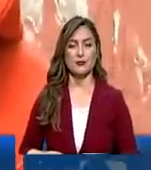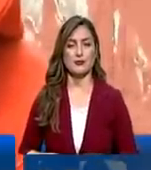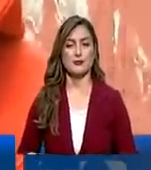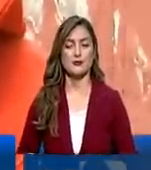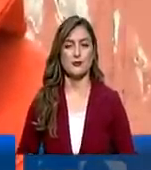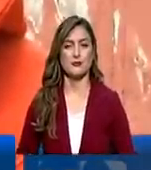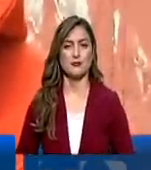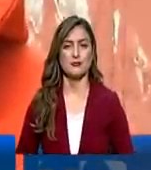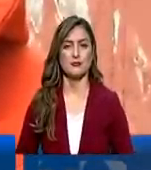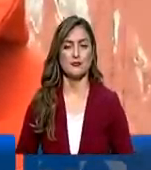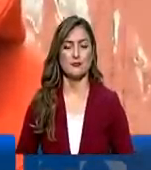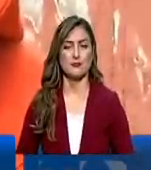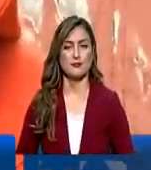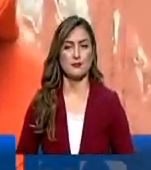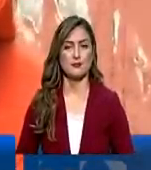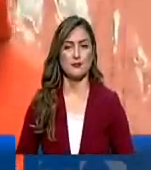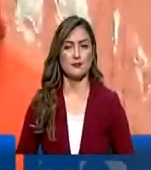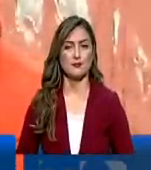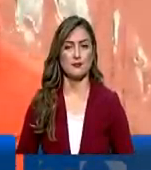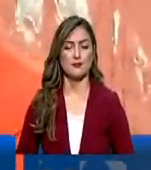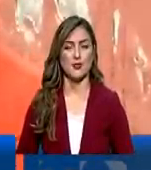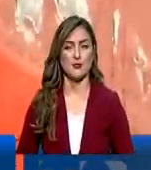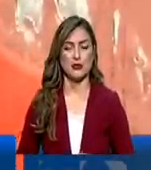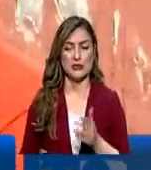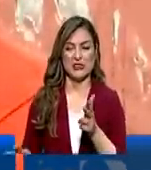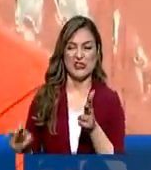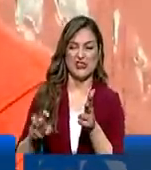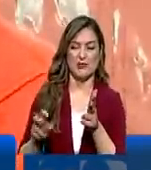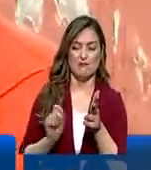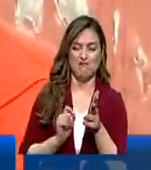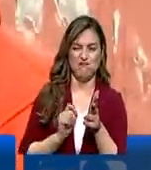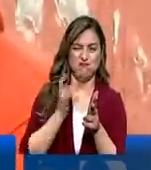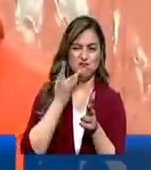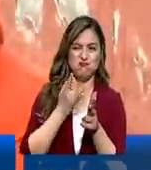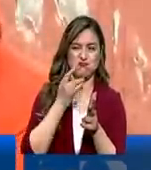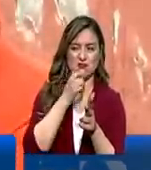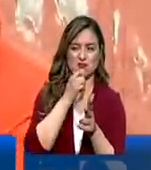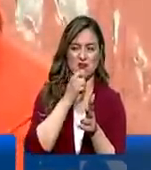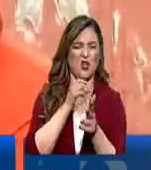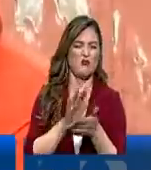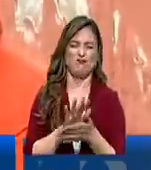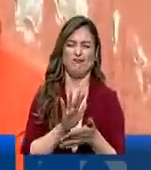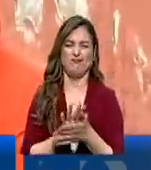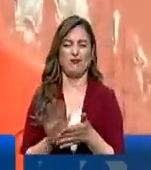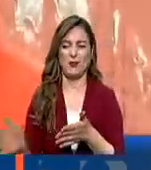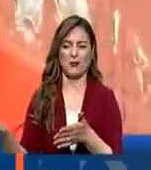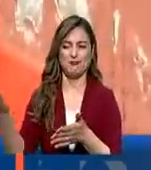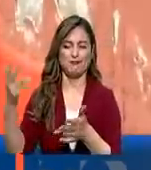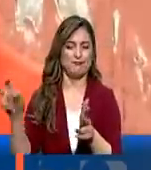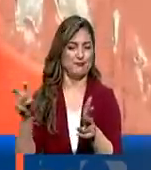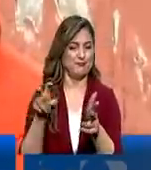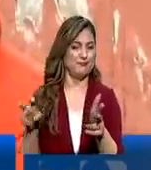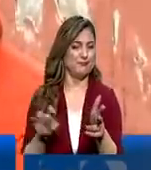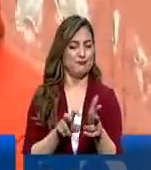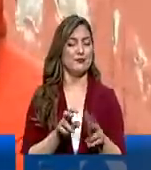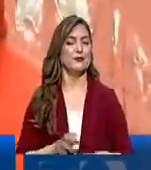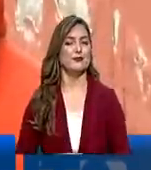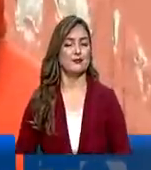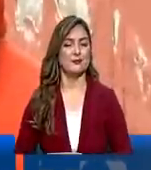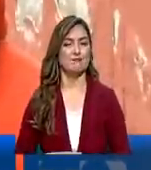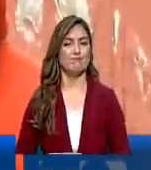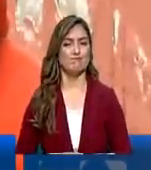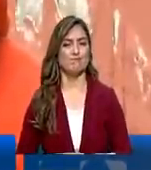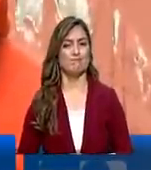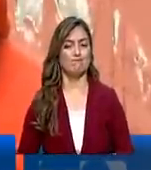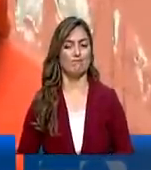en no subirles, pero después pensé que no iba a pasar nada. Y les abrí la puerta y ahí se subieron